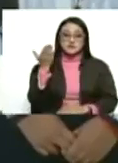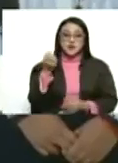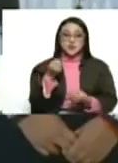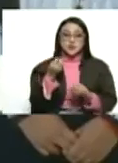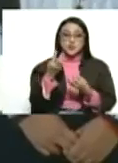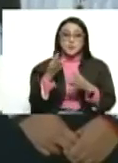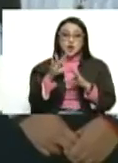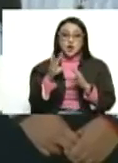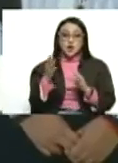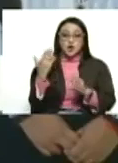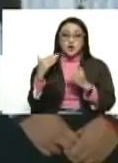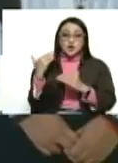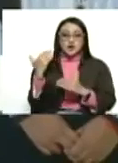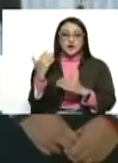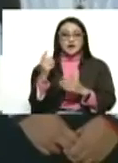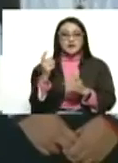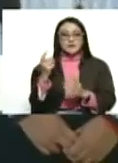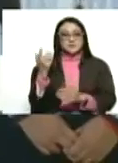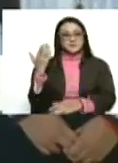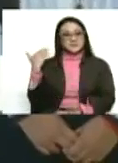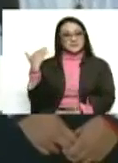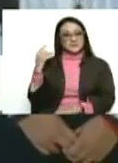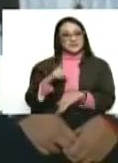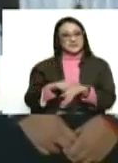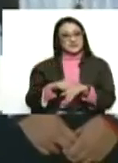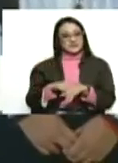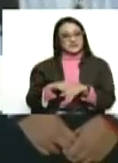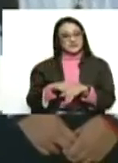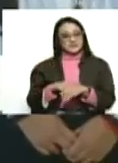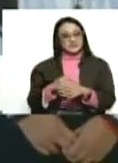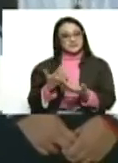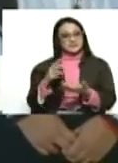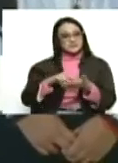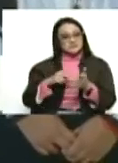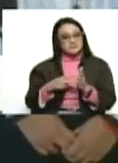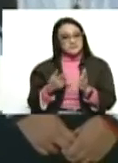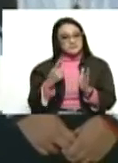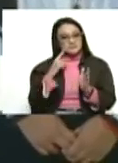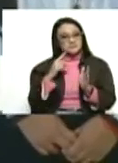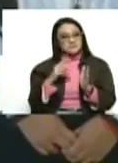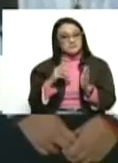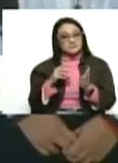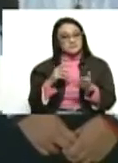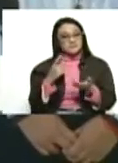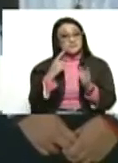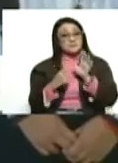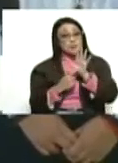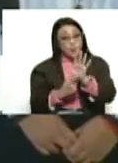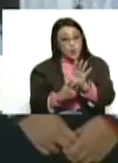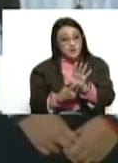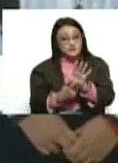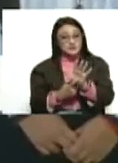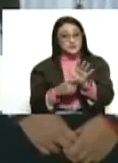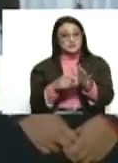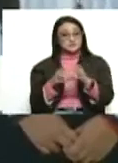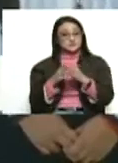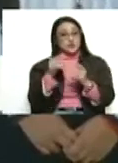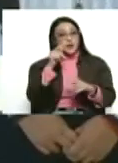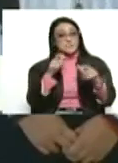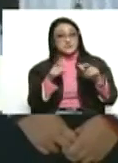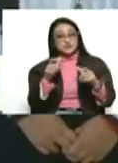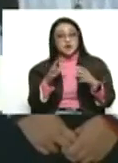definitivas de la vez anterior Qué significa eso es una muestra de que la sociedad de